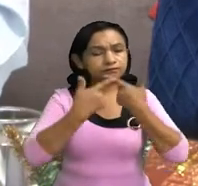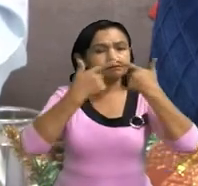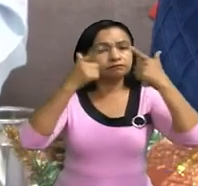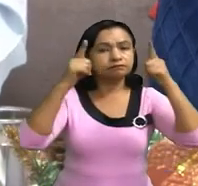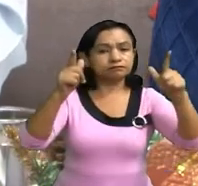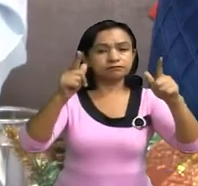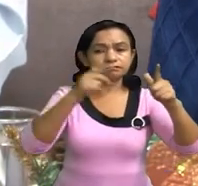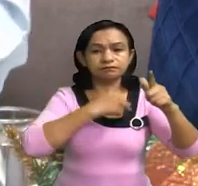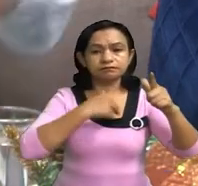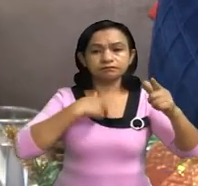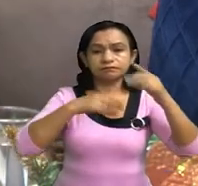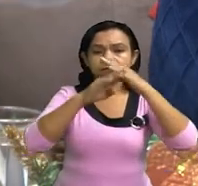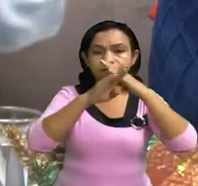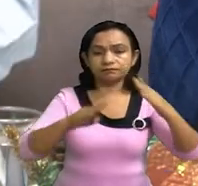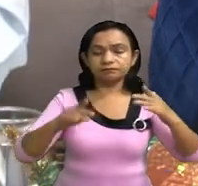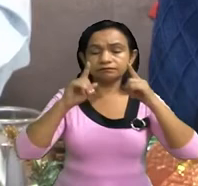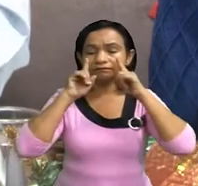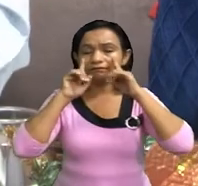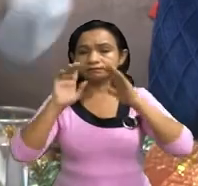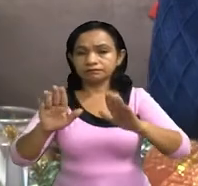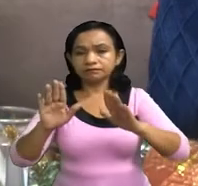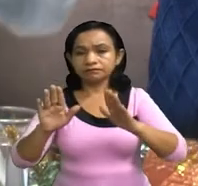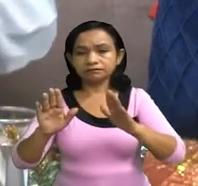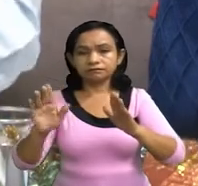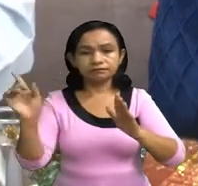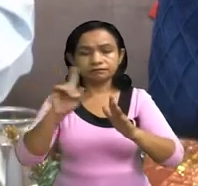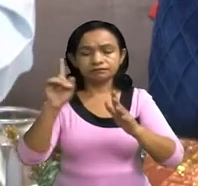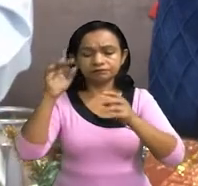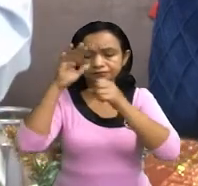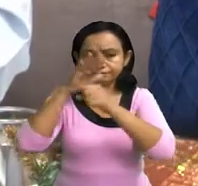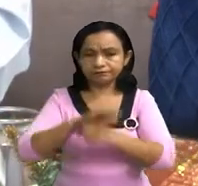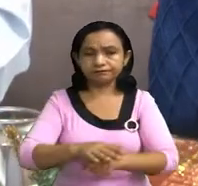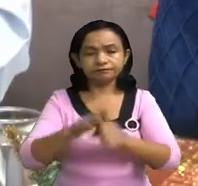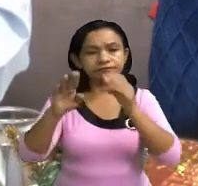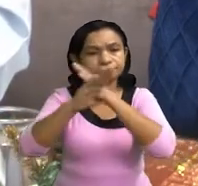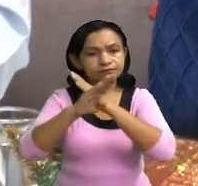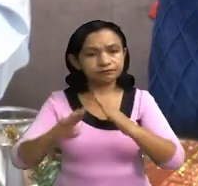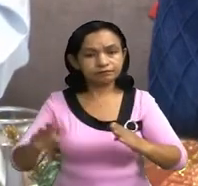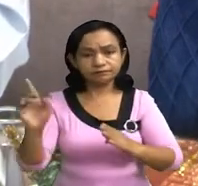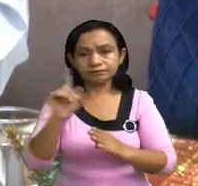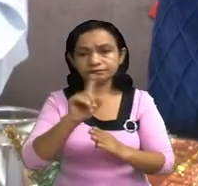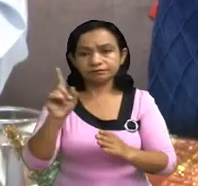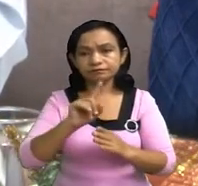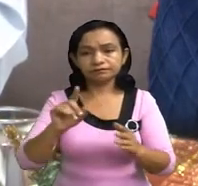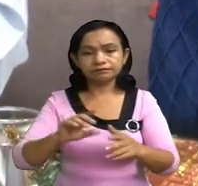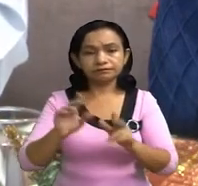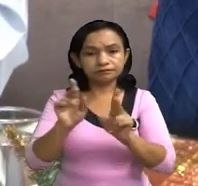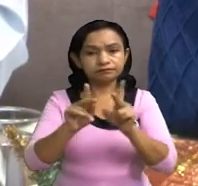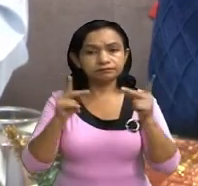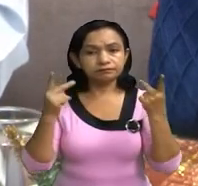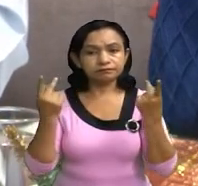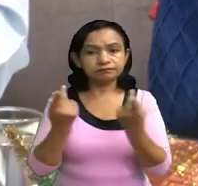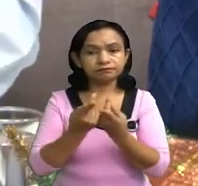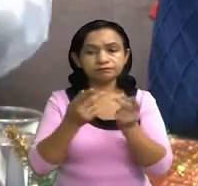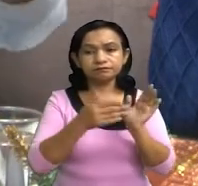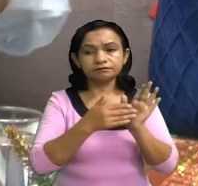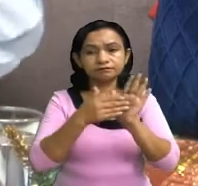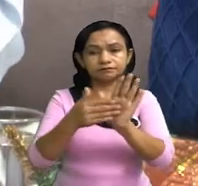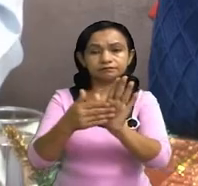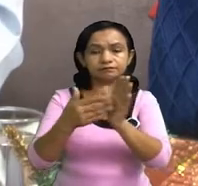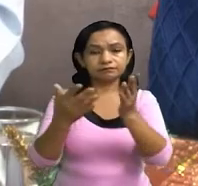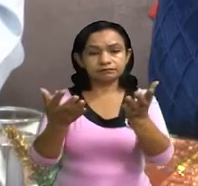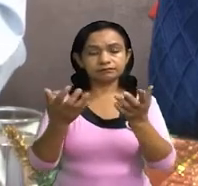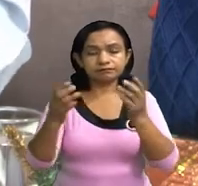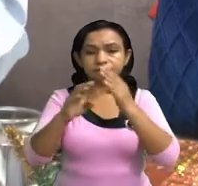Se hace paz trabajando en seguridad. No destruyan esa paz, porque el pueblo lo está demostrando, quiere